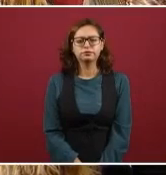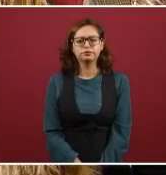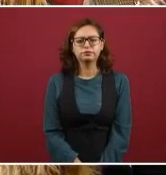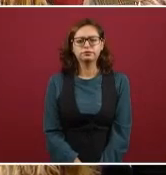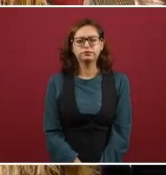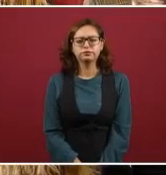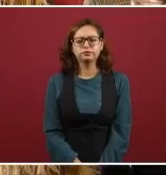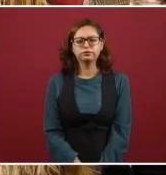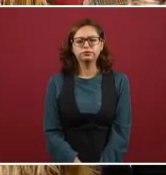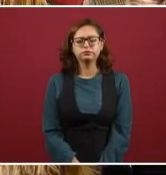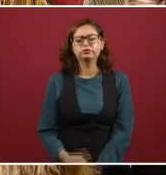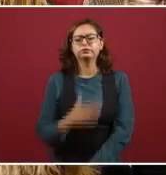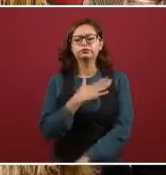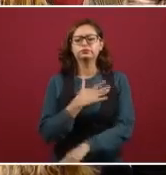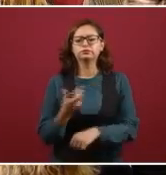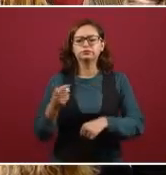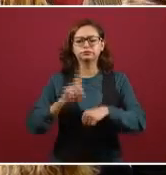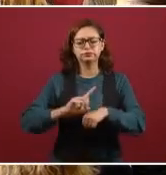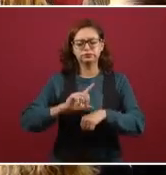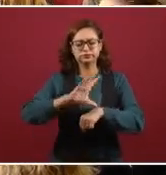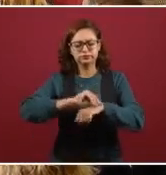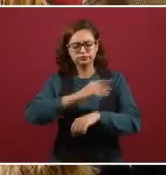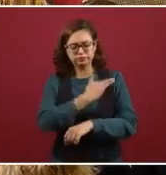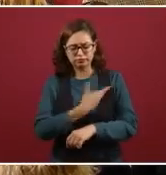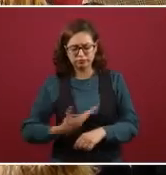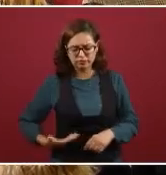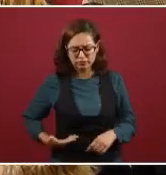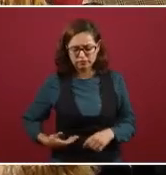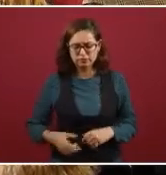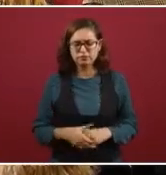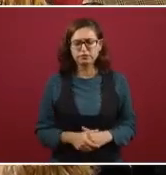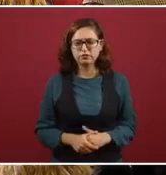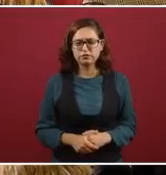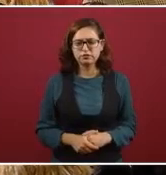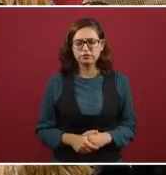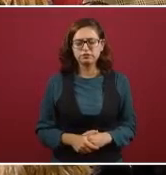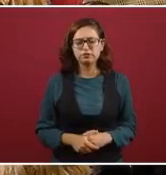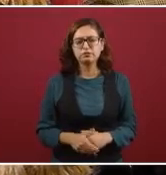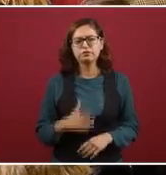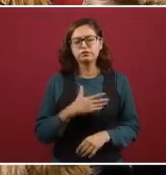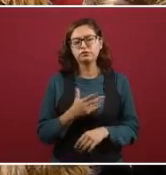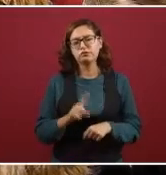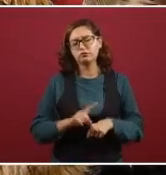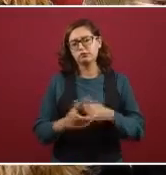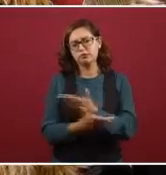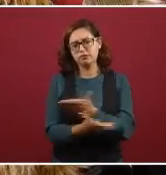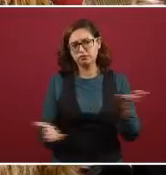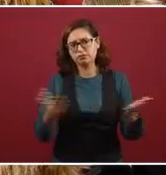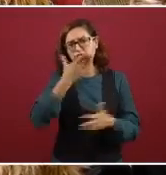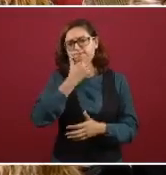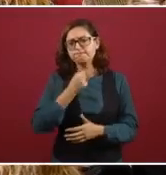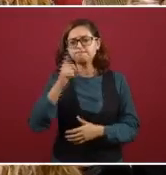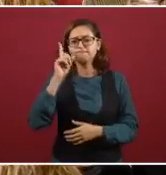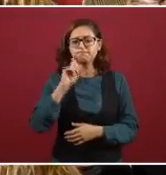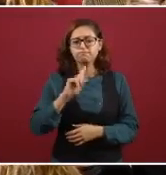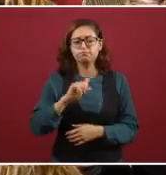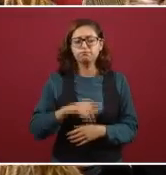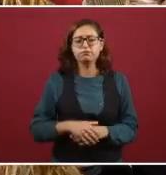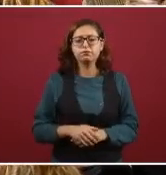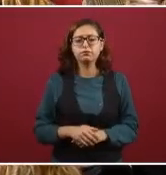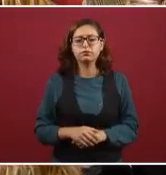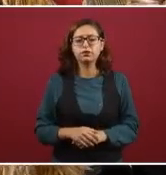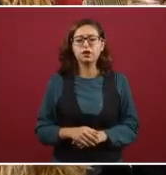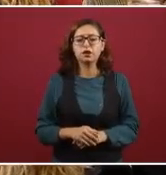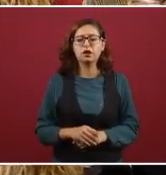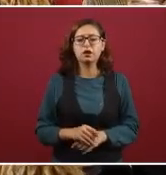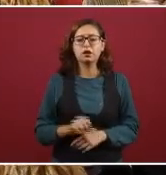Buenos días, con su venia, señor presidente, y muy buenos días a todas y a todos. El día de hoy vamos